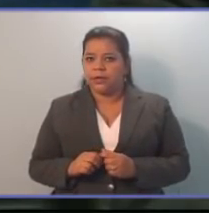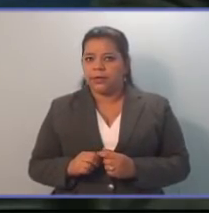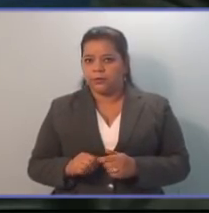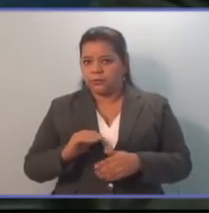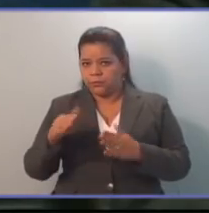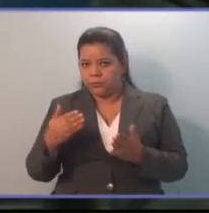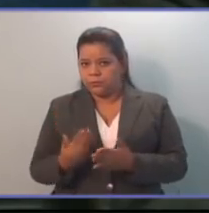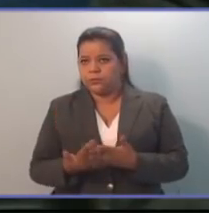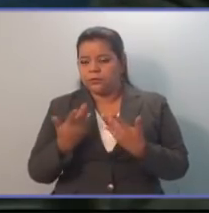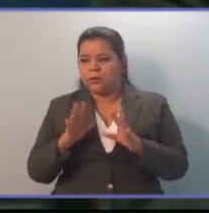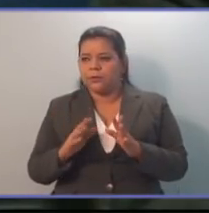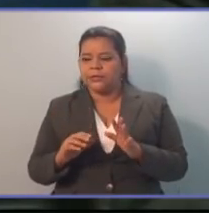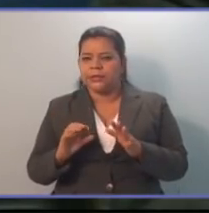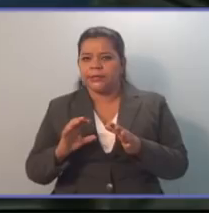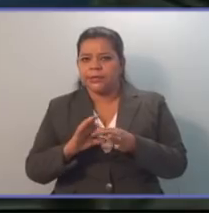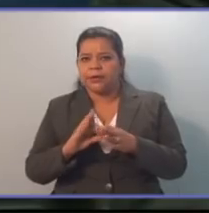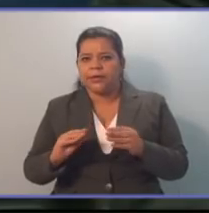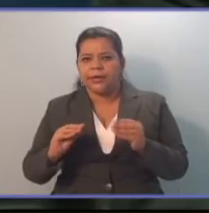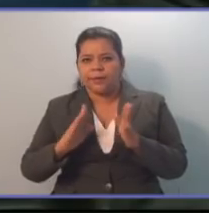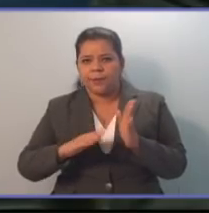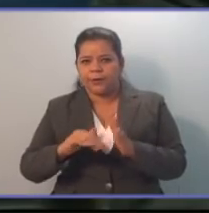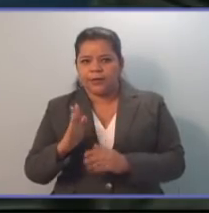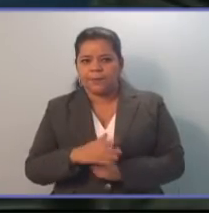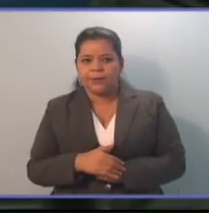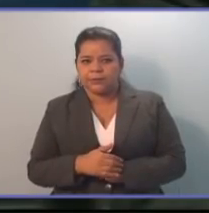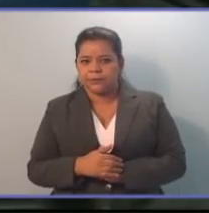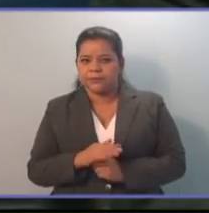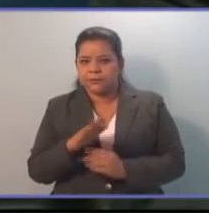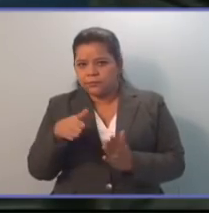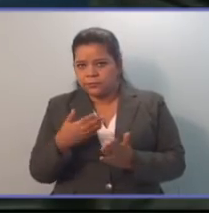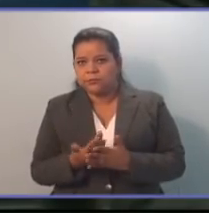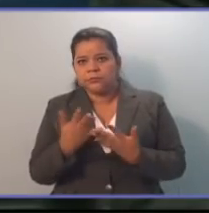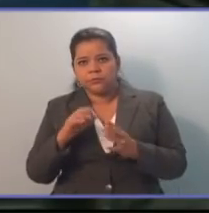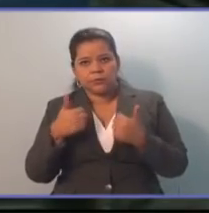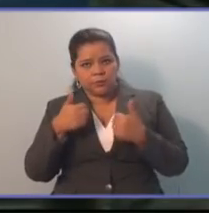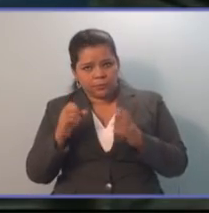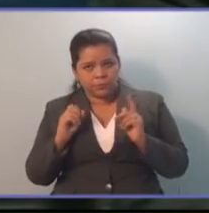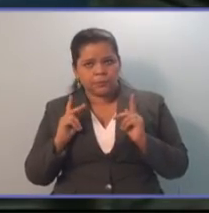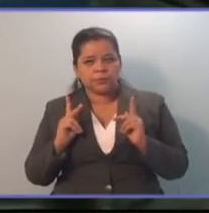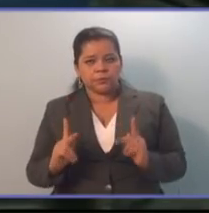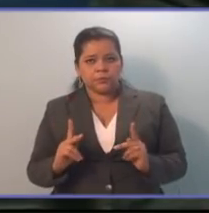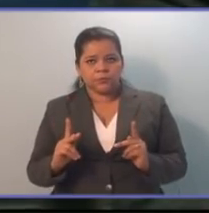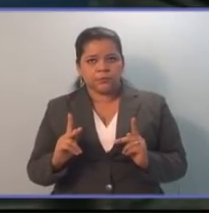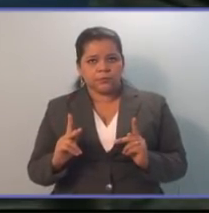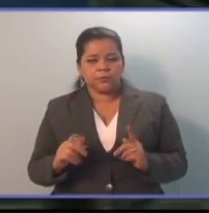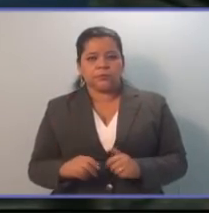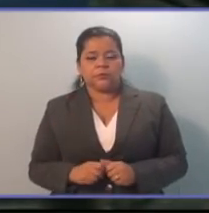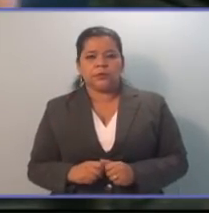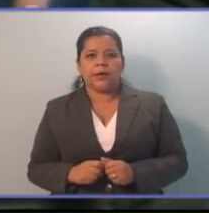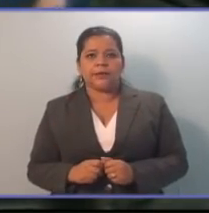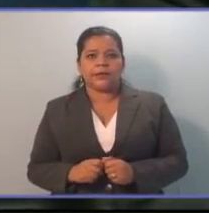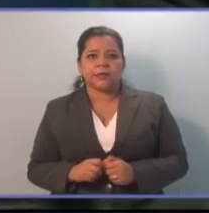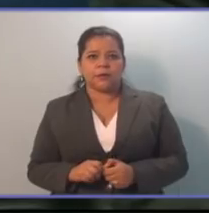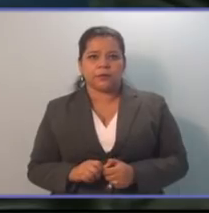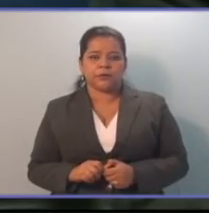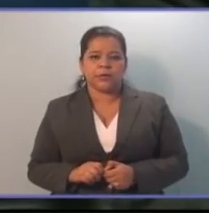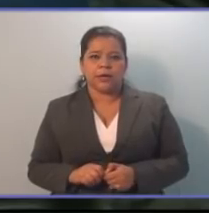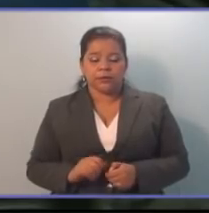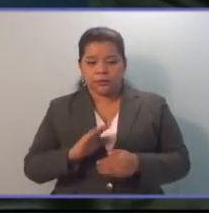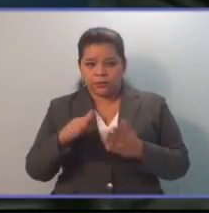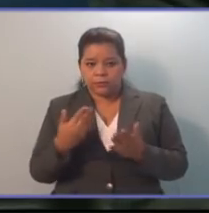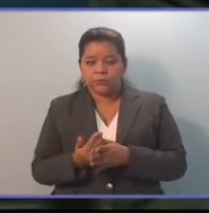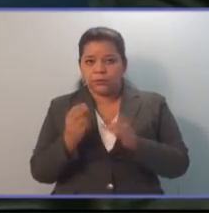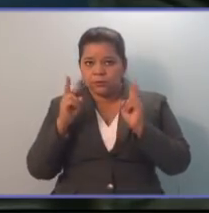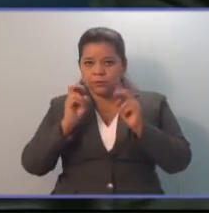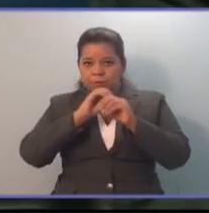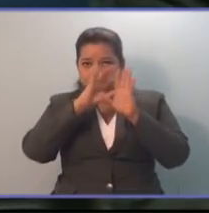años, y yo creo que sería de dejarle una buena semilla, una buena planta que crezca para la transparencia,